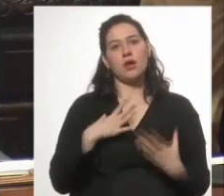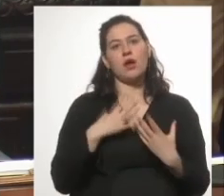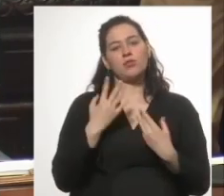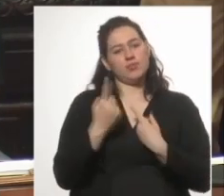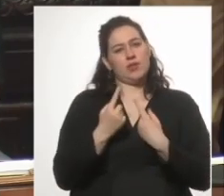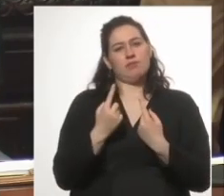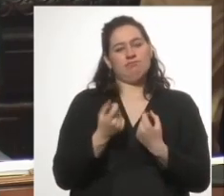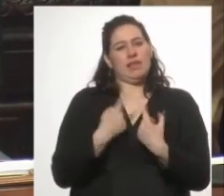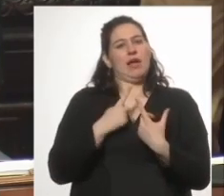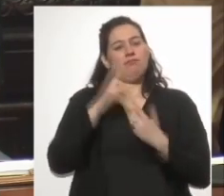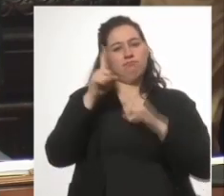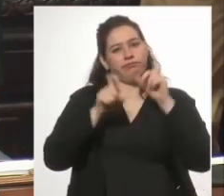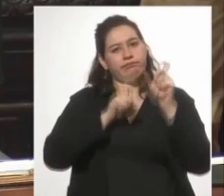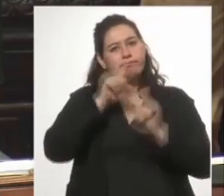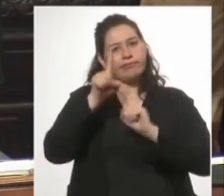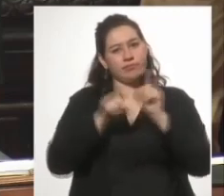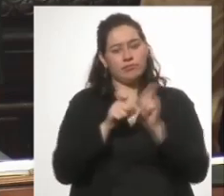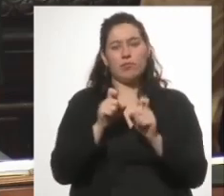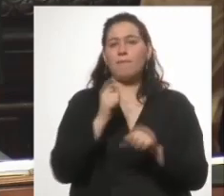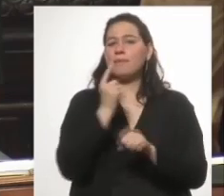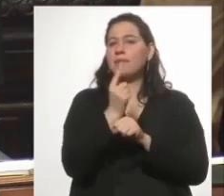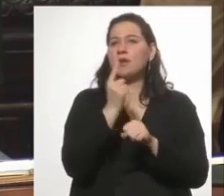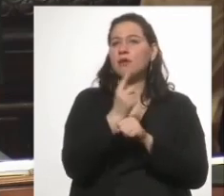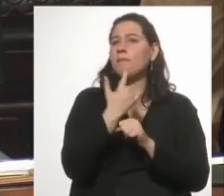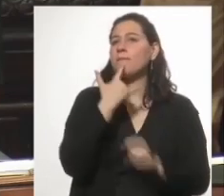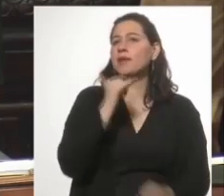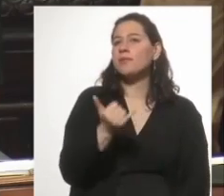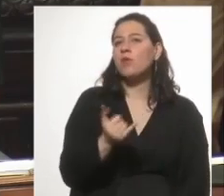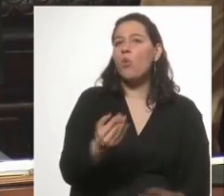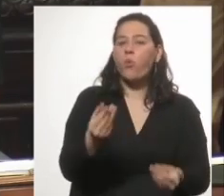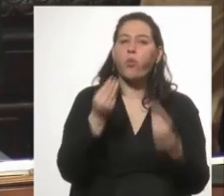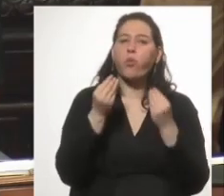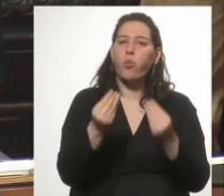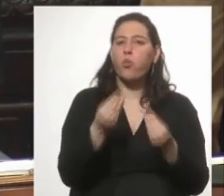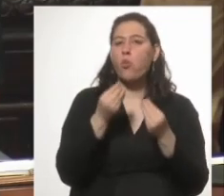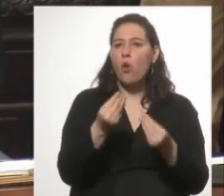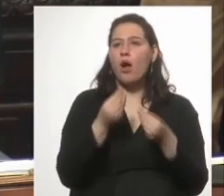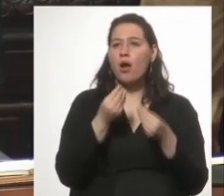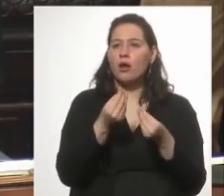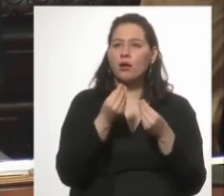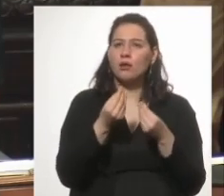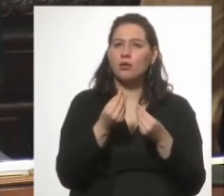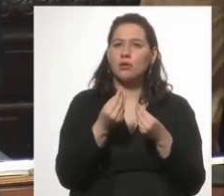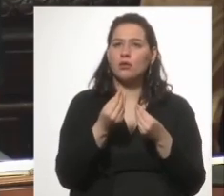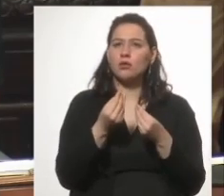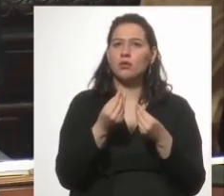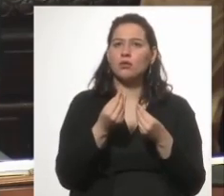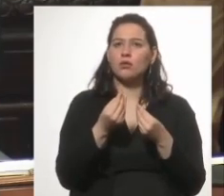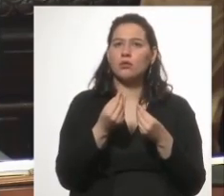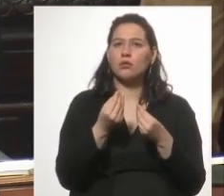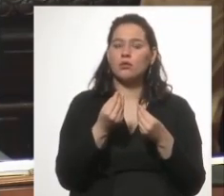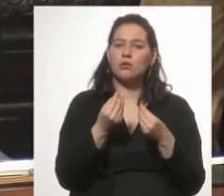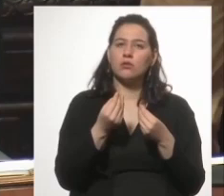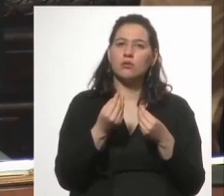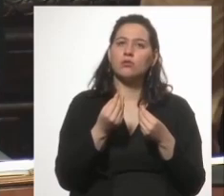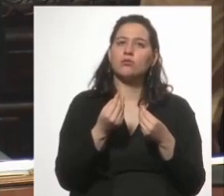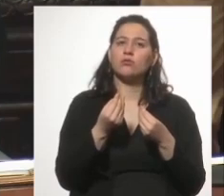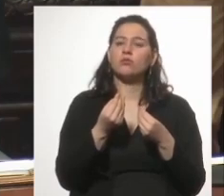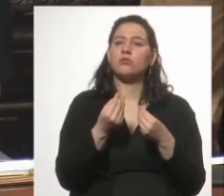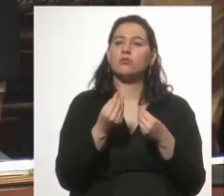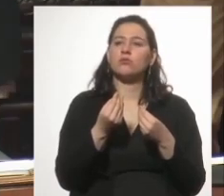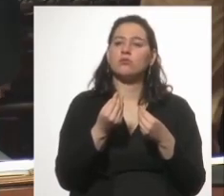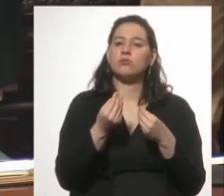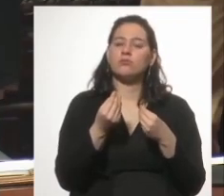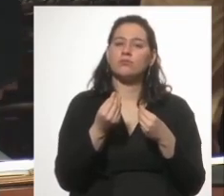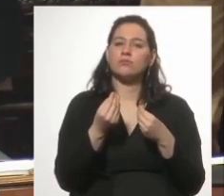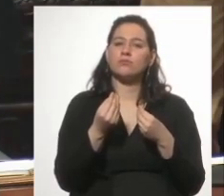preguntas. En primer lugar, ¿cuál sería el móvil que yo tengo